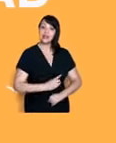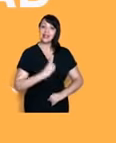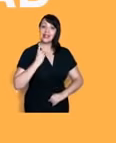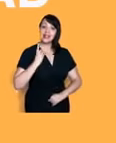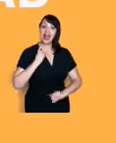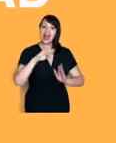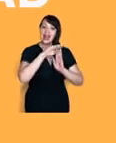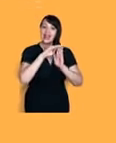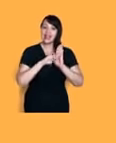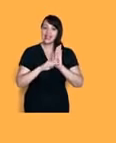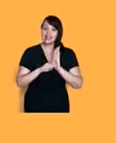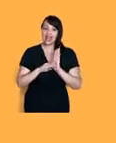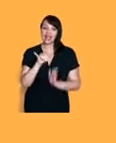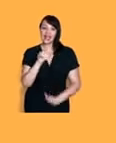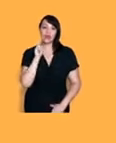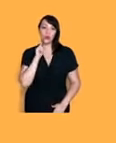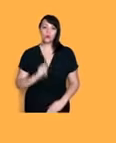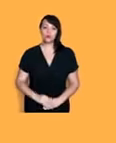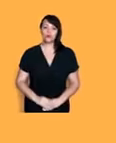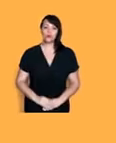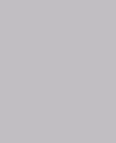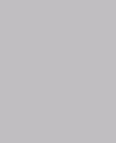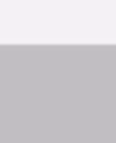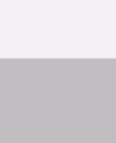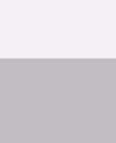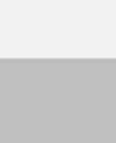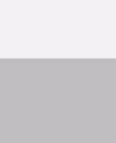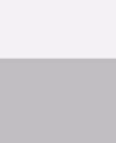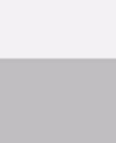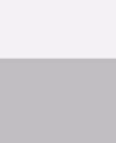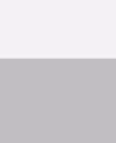Apruebo Dignidad, lista YQ.